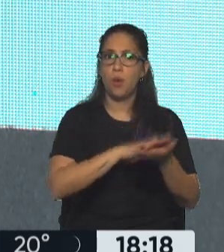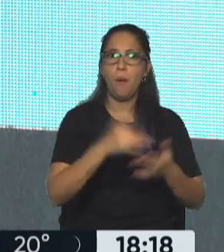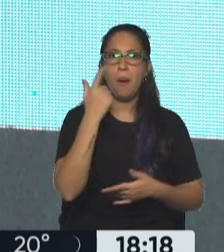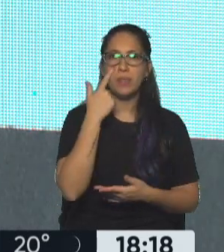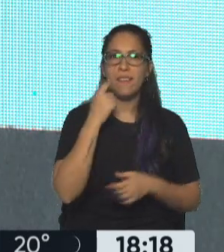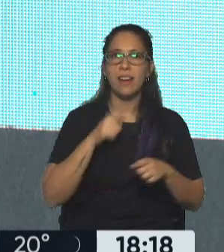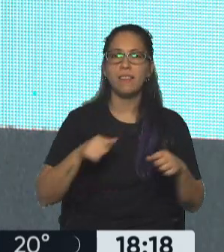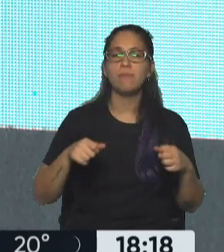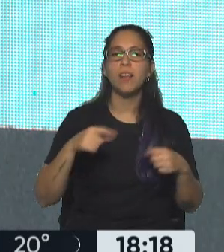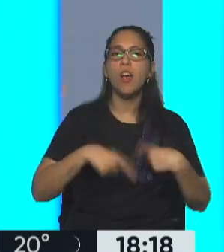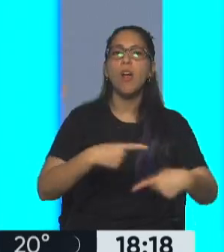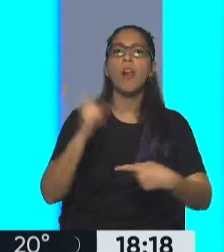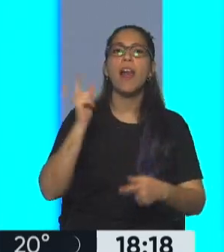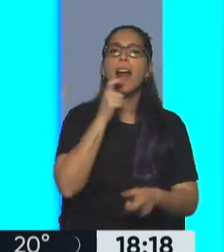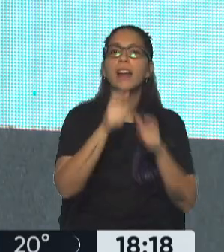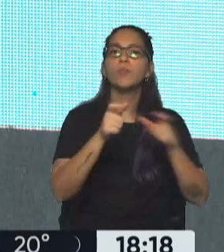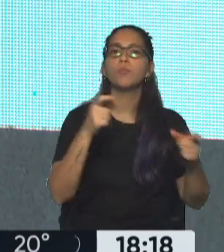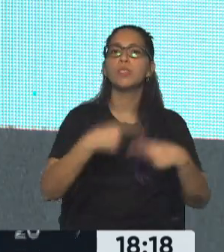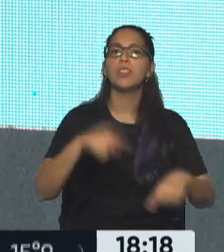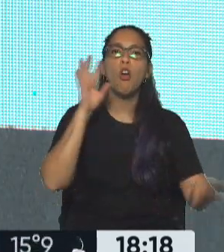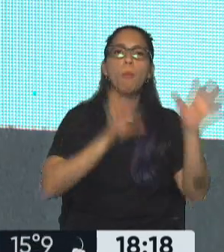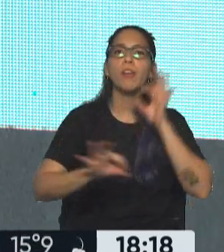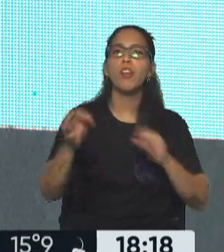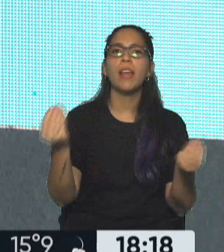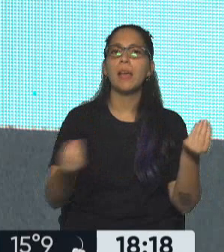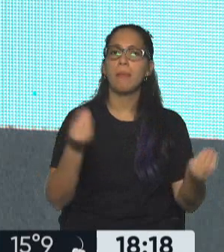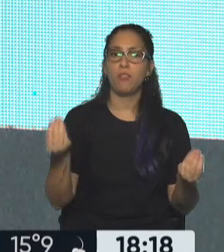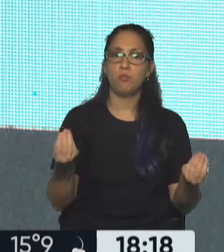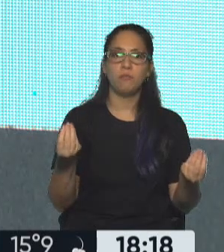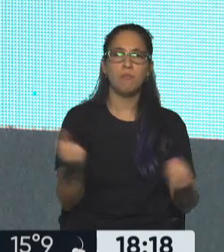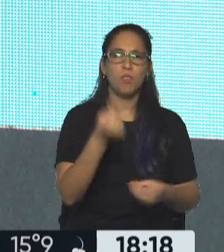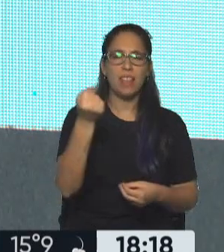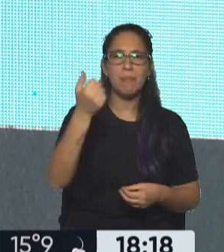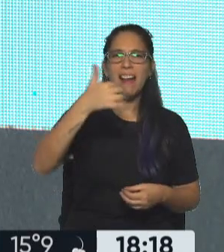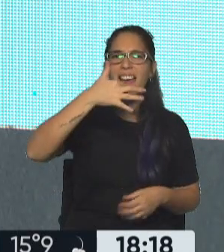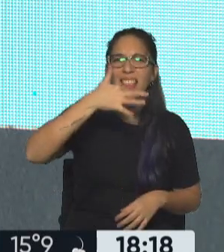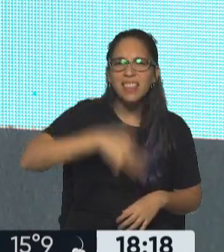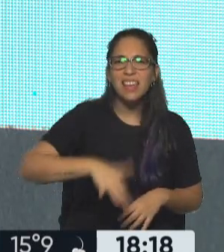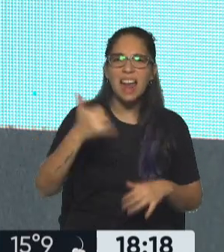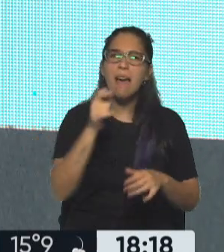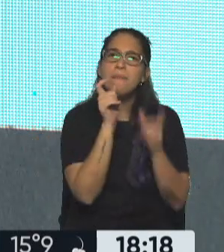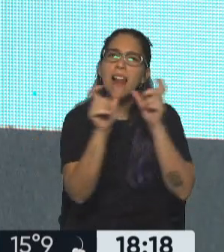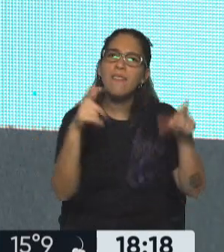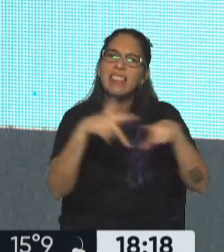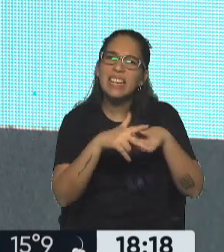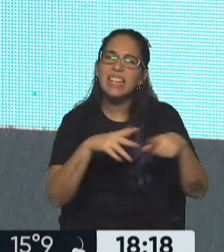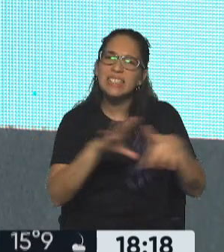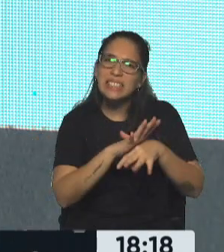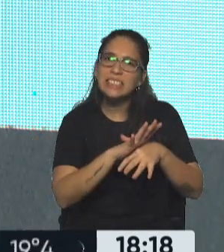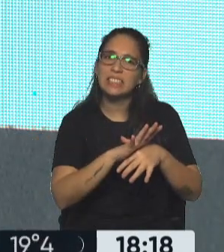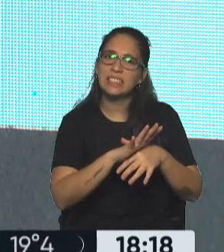las repercusiones y seguimos con estos detalles. Es muy interesante tratar de entender, por ahí tiene mucho tecnicismo esto, Rulo,